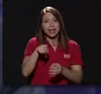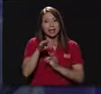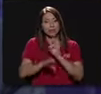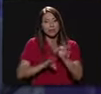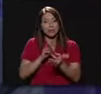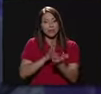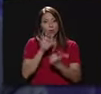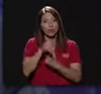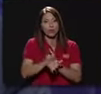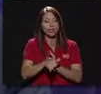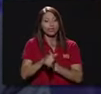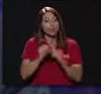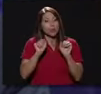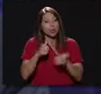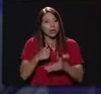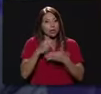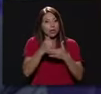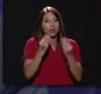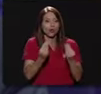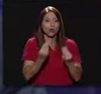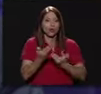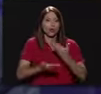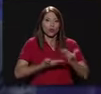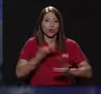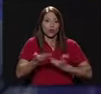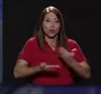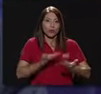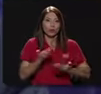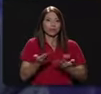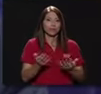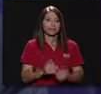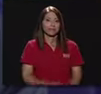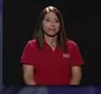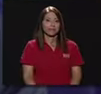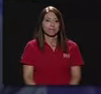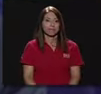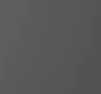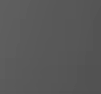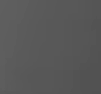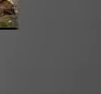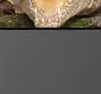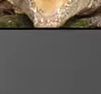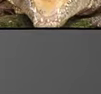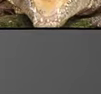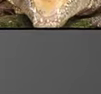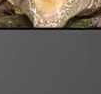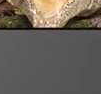De manera que ese tipo de proyectos creemos que podrían venir a ayudar mucho y a contribuir.